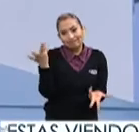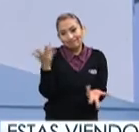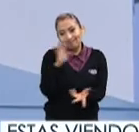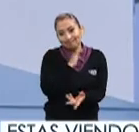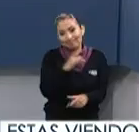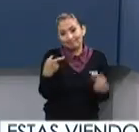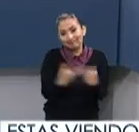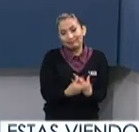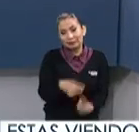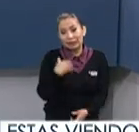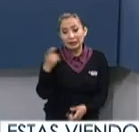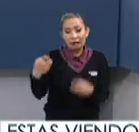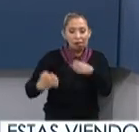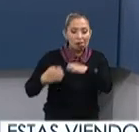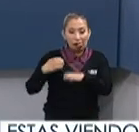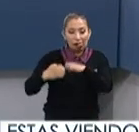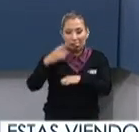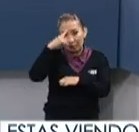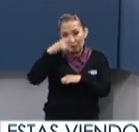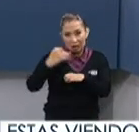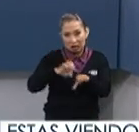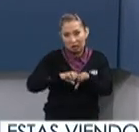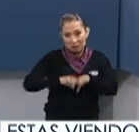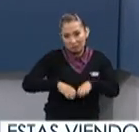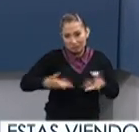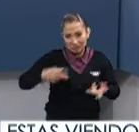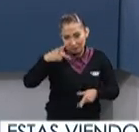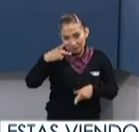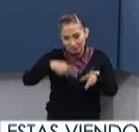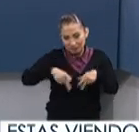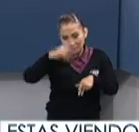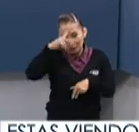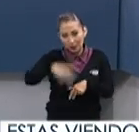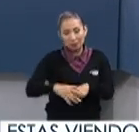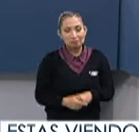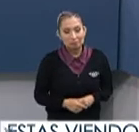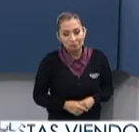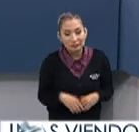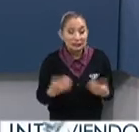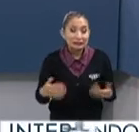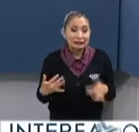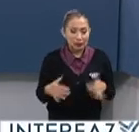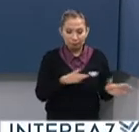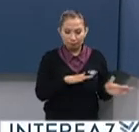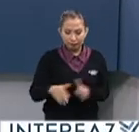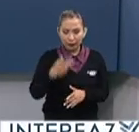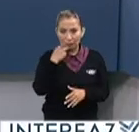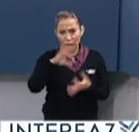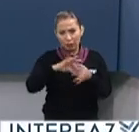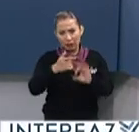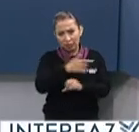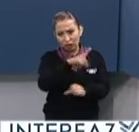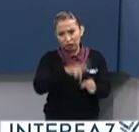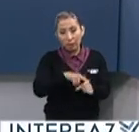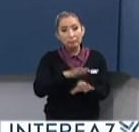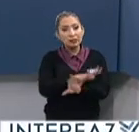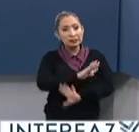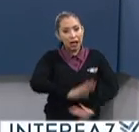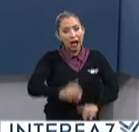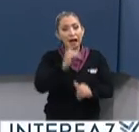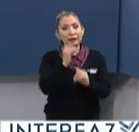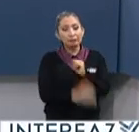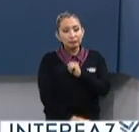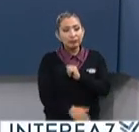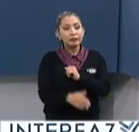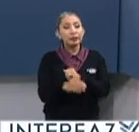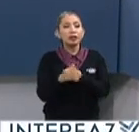son los dos rivales de México, precisamente. Los próximos dos rivales de México. Los próximos dos rivales de México. Y bueno, vamos a hablar de la Olimpiada Nacional porque ya llegó a su